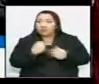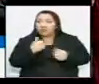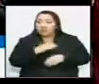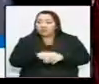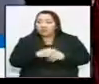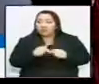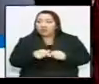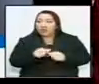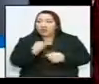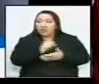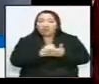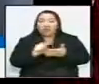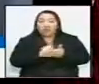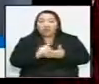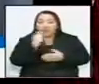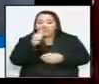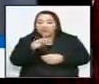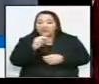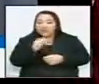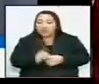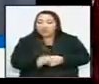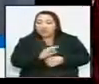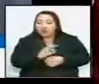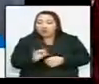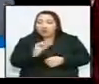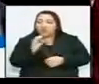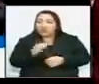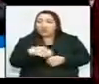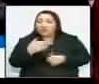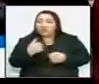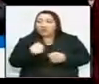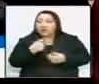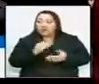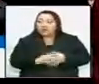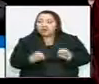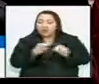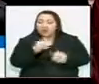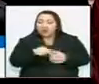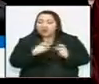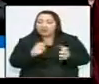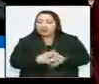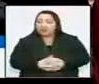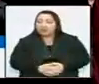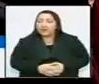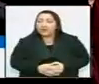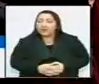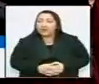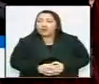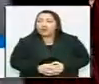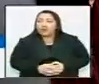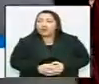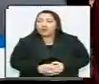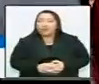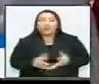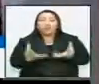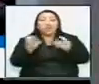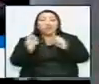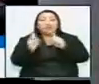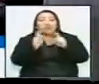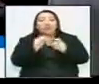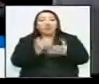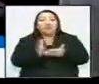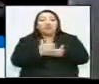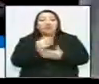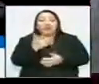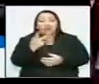sobre este borrador, para ver si es cierto y poder tener un mayor fundamento aquí en la comisión. Yo quisiera también preguntar, en la